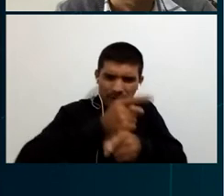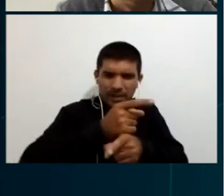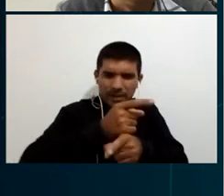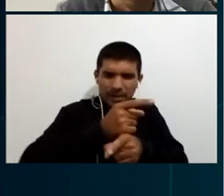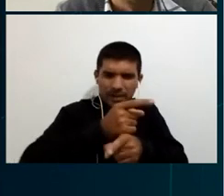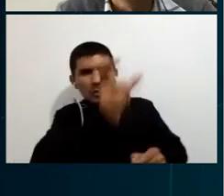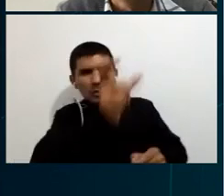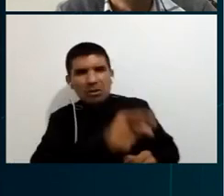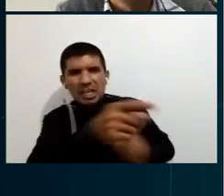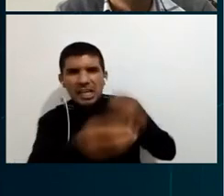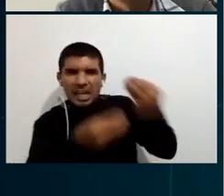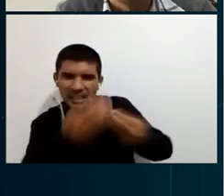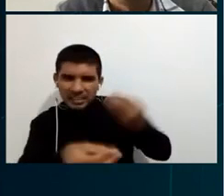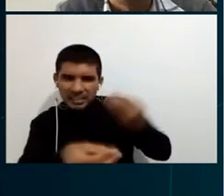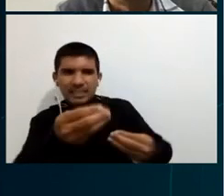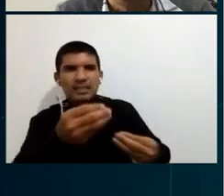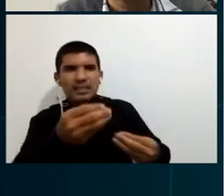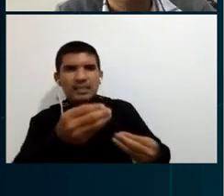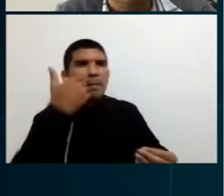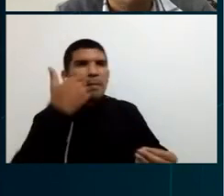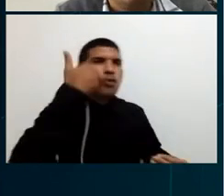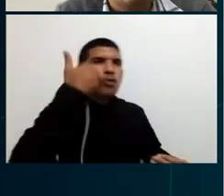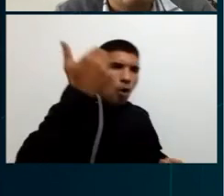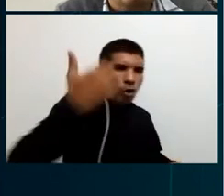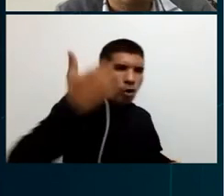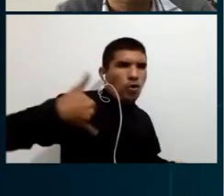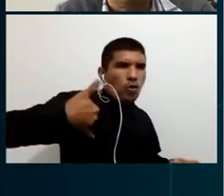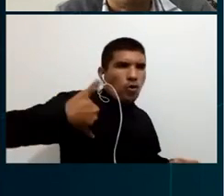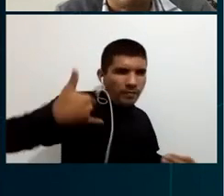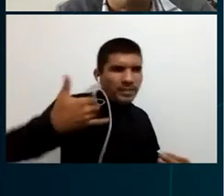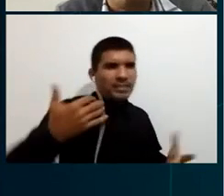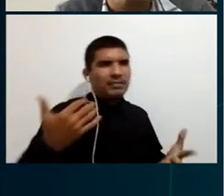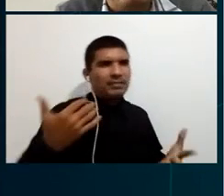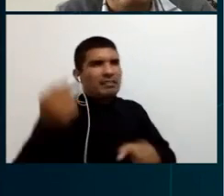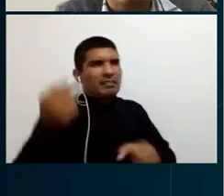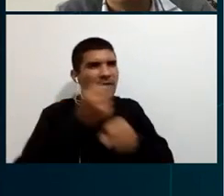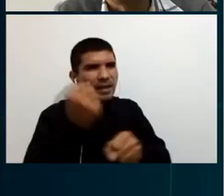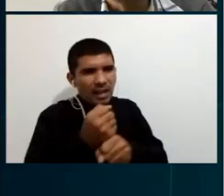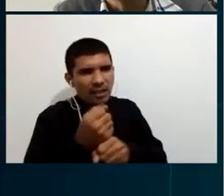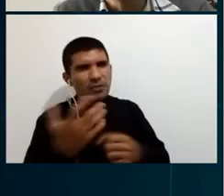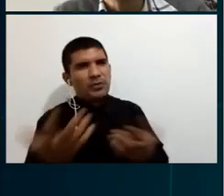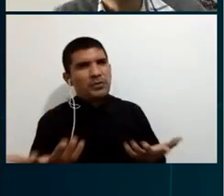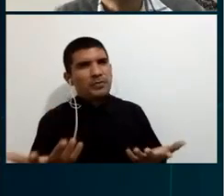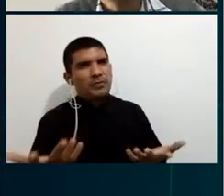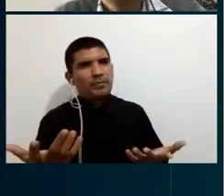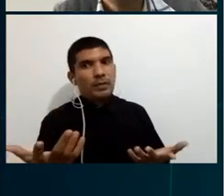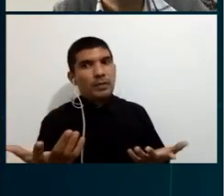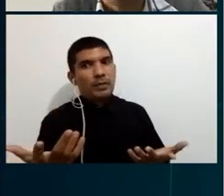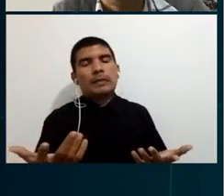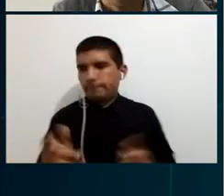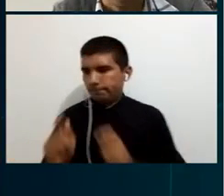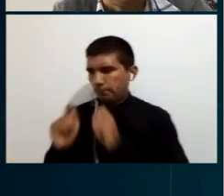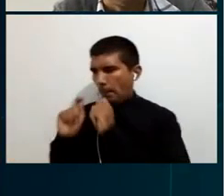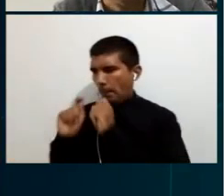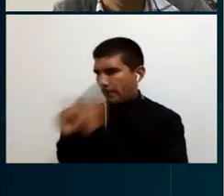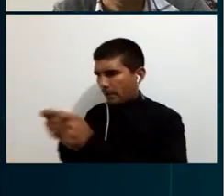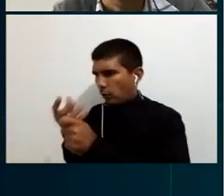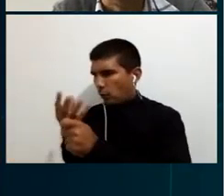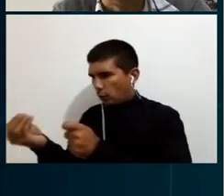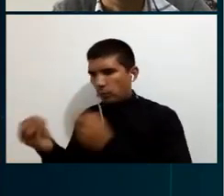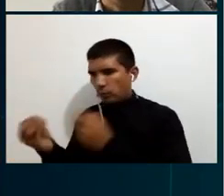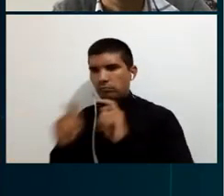trabajo, por la edad, nos facilitaron distribuir las cuadrillas y empezar a prediseñar unas burbujas que nos